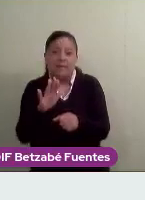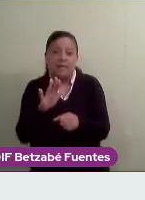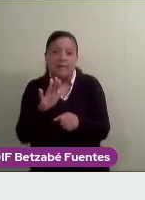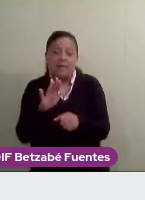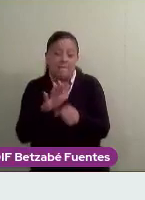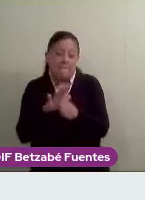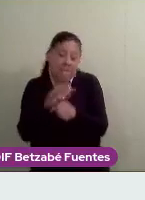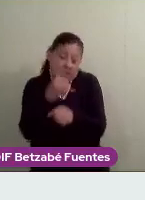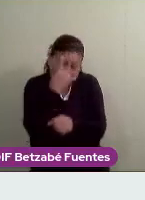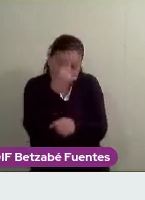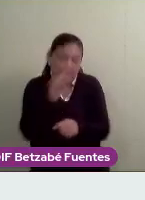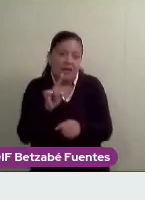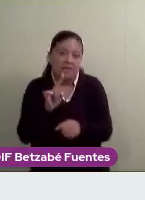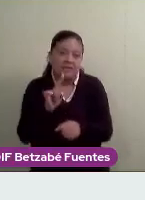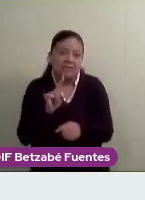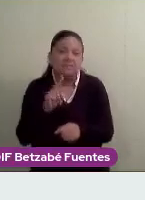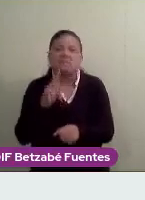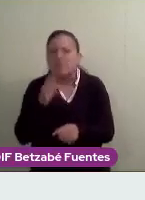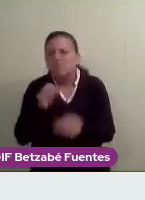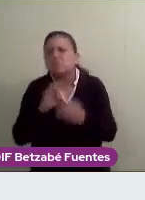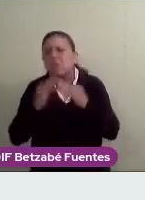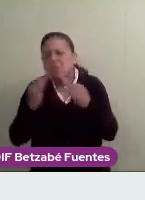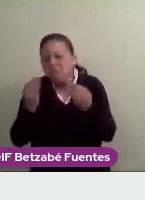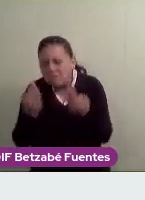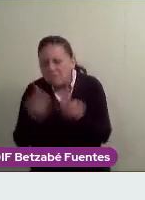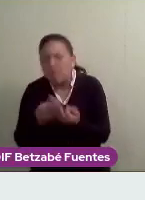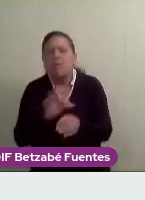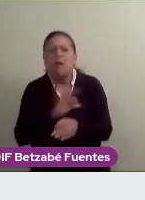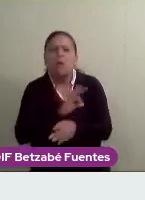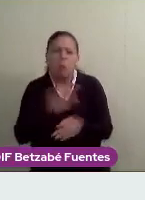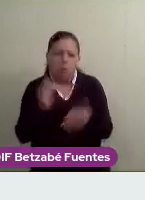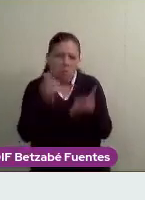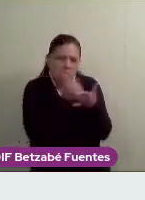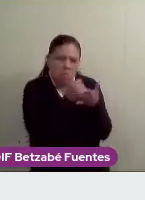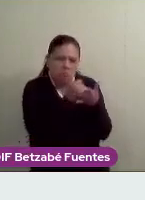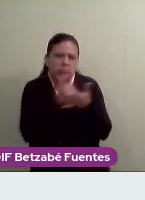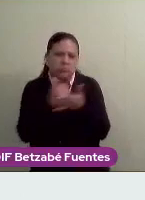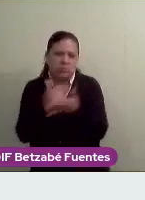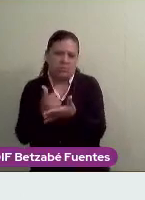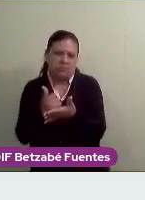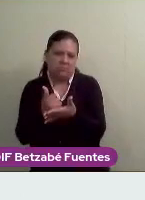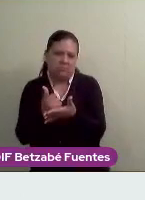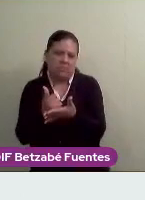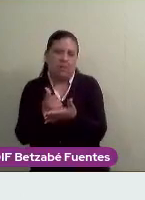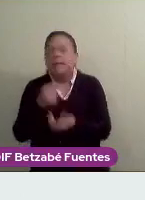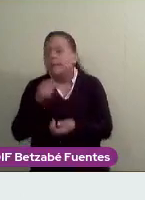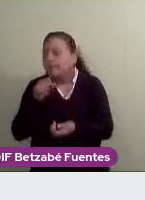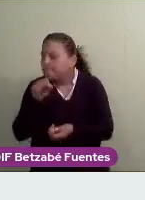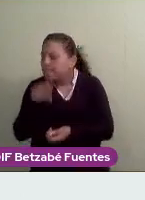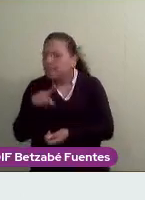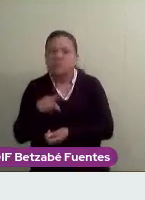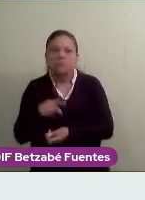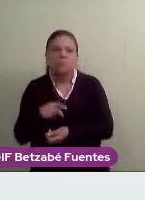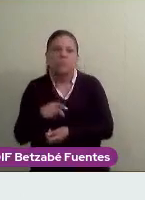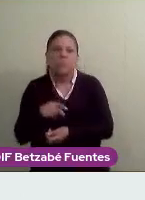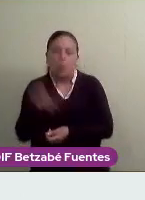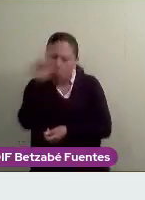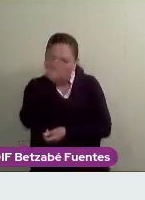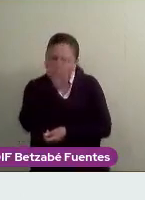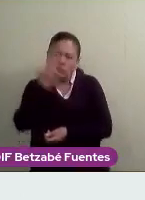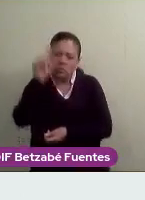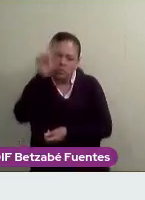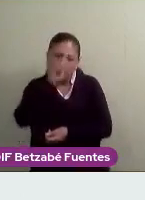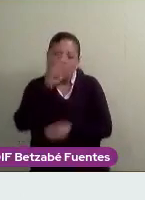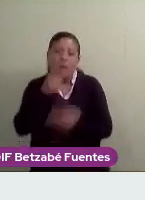es una de las cuestiones que se les puede ayudar. Así también se puede recomendar el inicio de